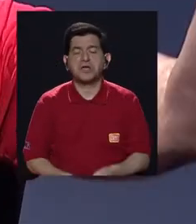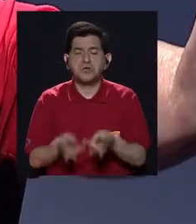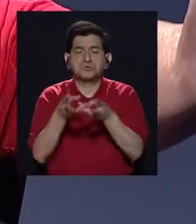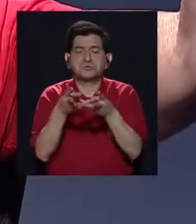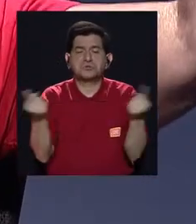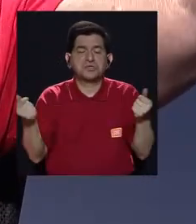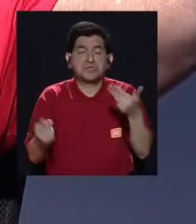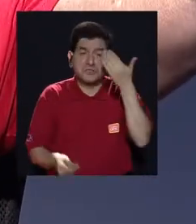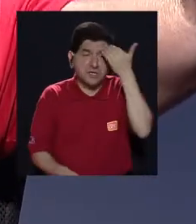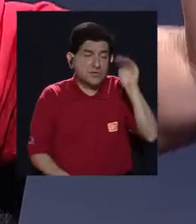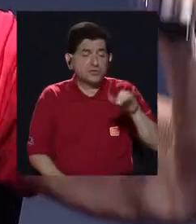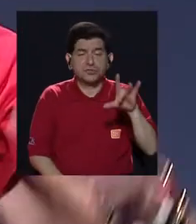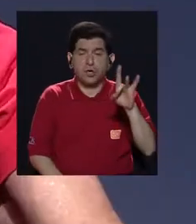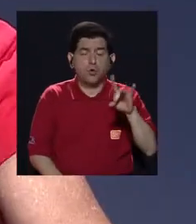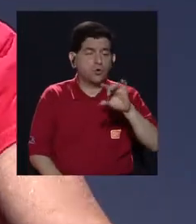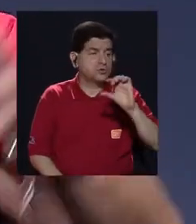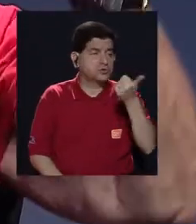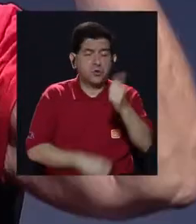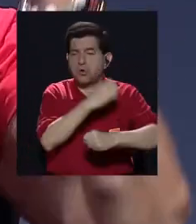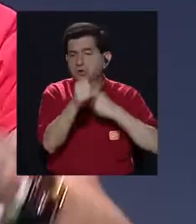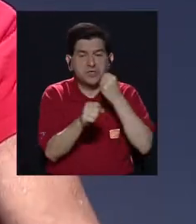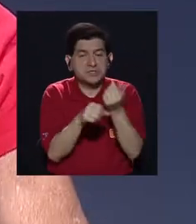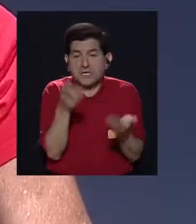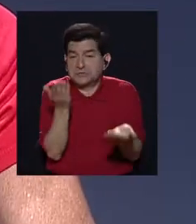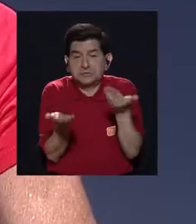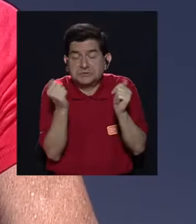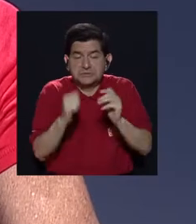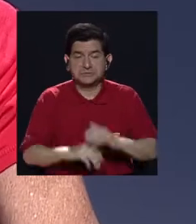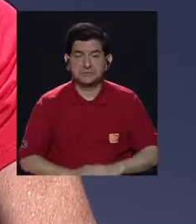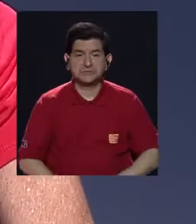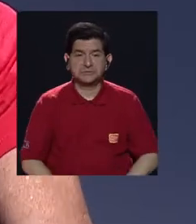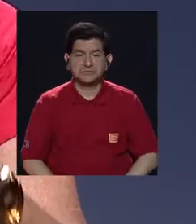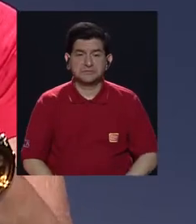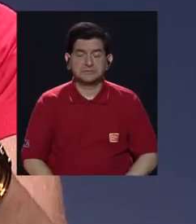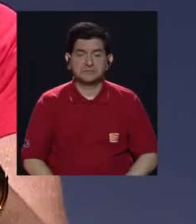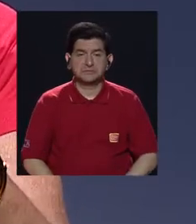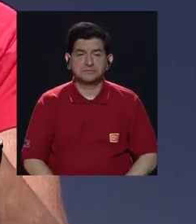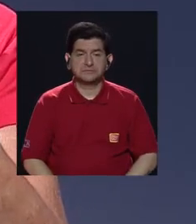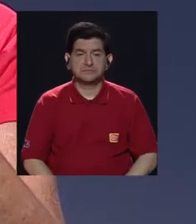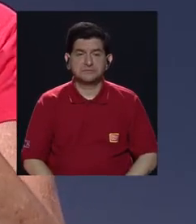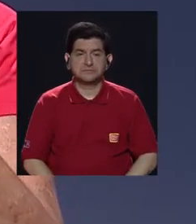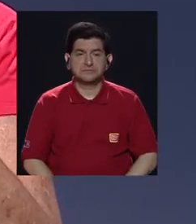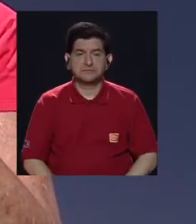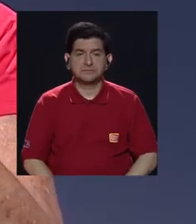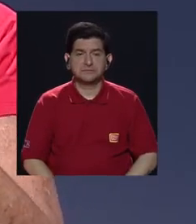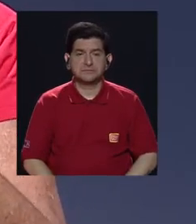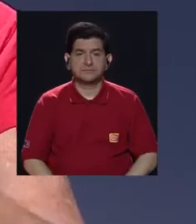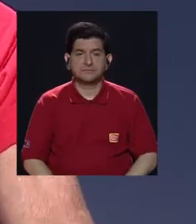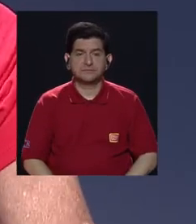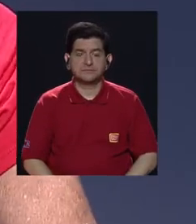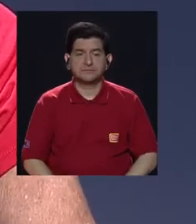hicieron hacer no sé 18 10 años o más y ahí hay